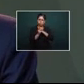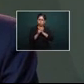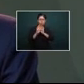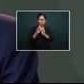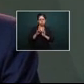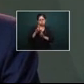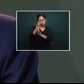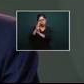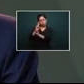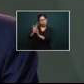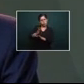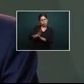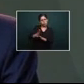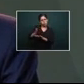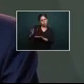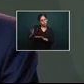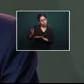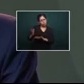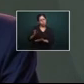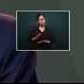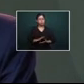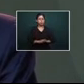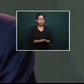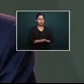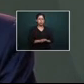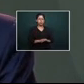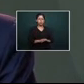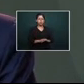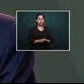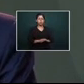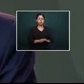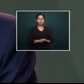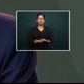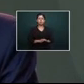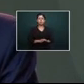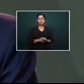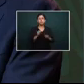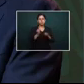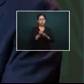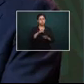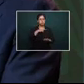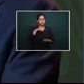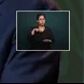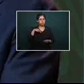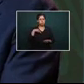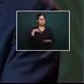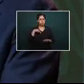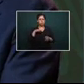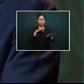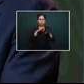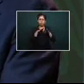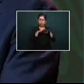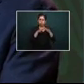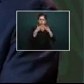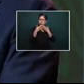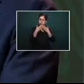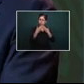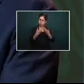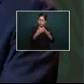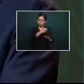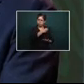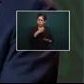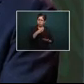países, para que de esta manera también nosotros podamos mantener nuestra